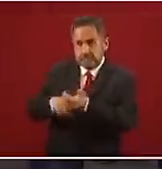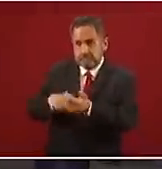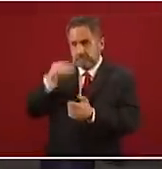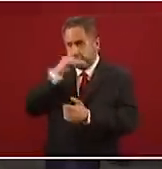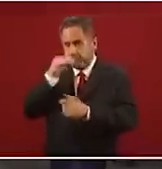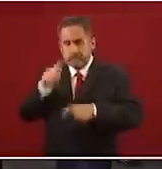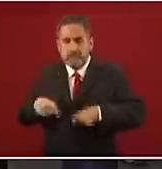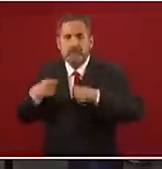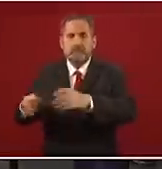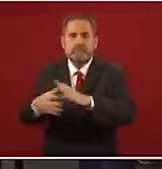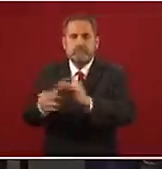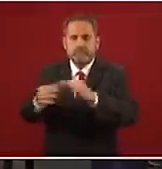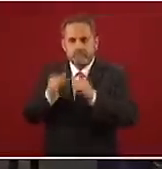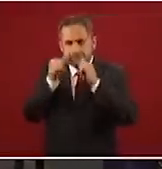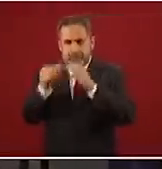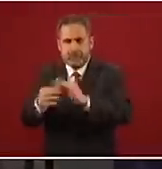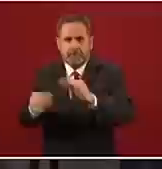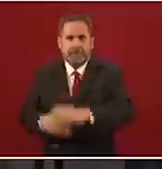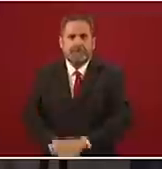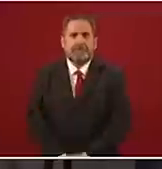medicamentos.